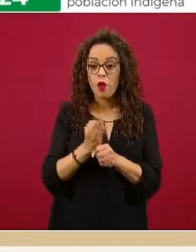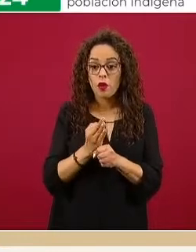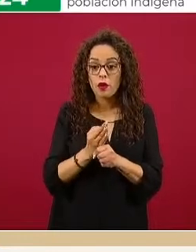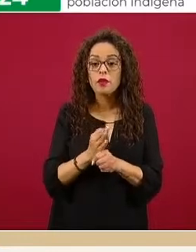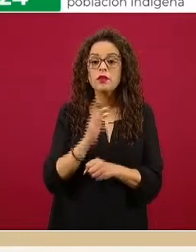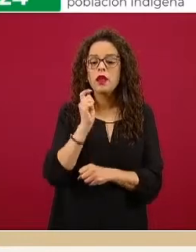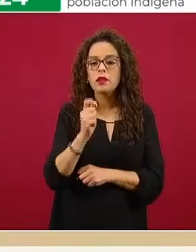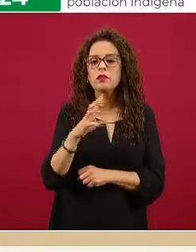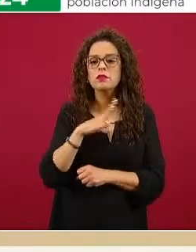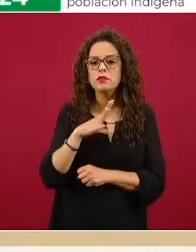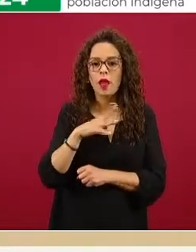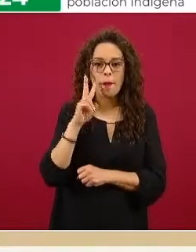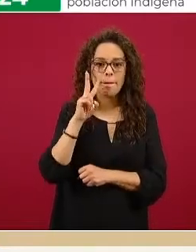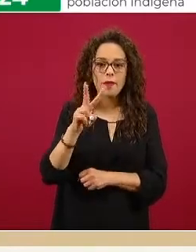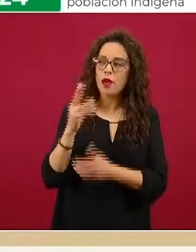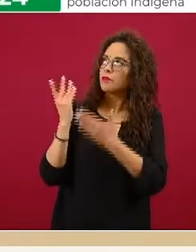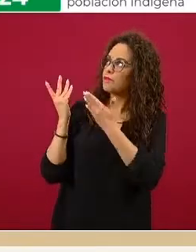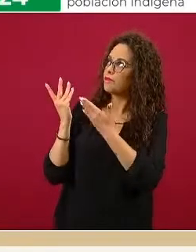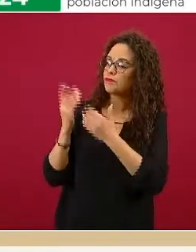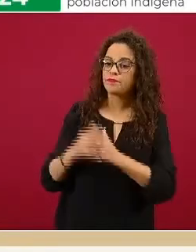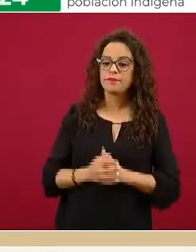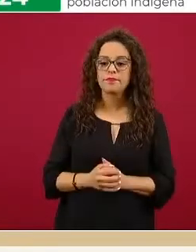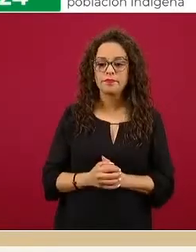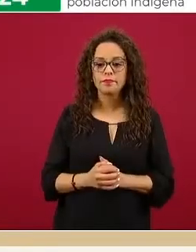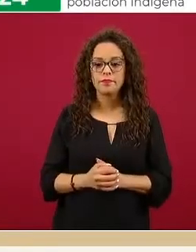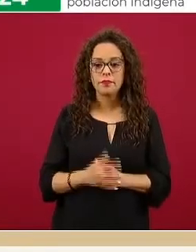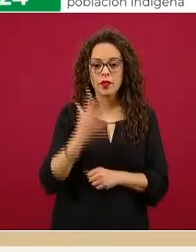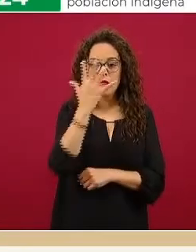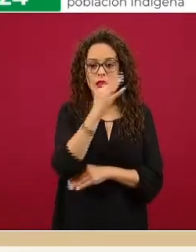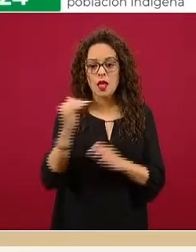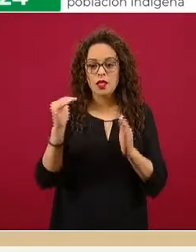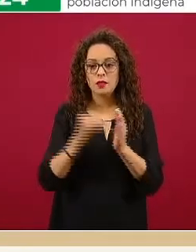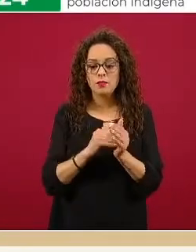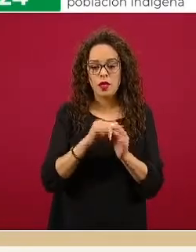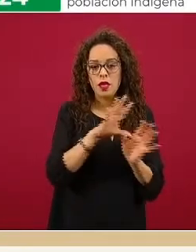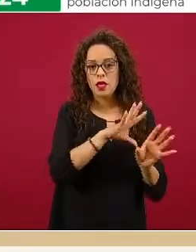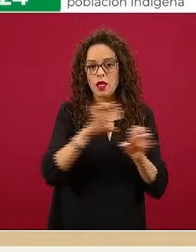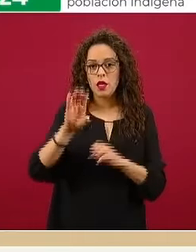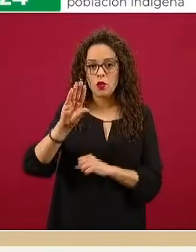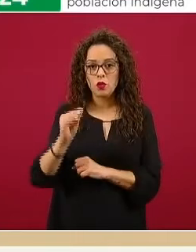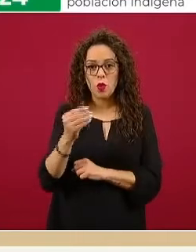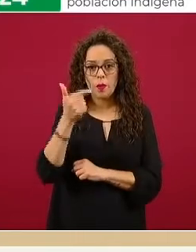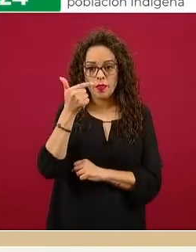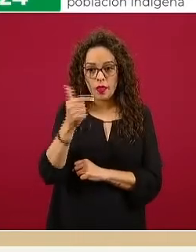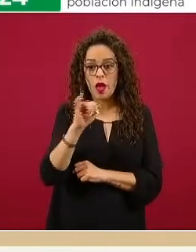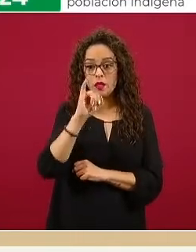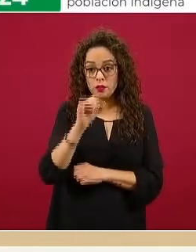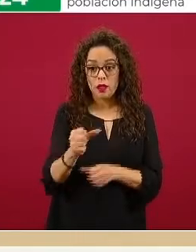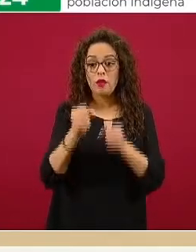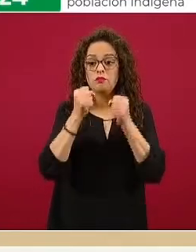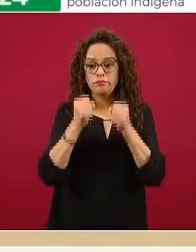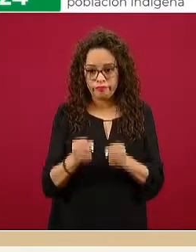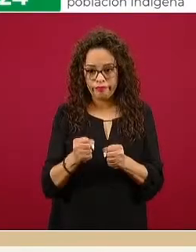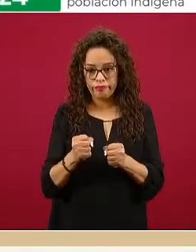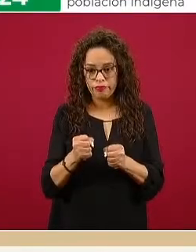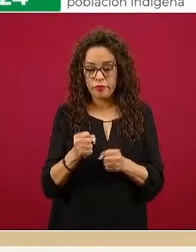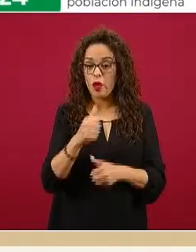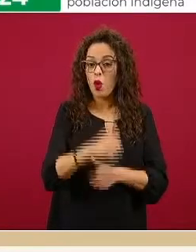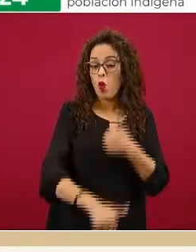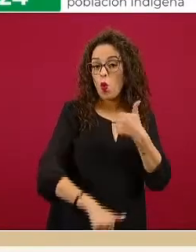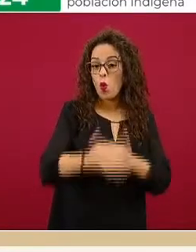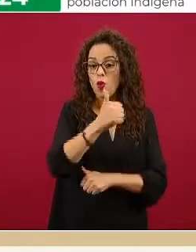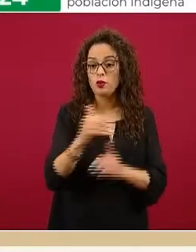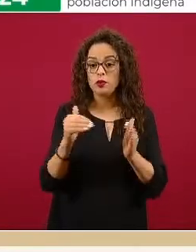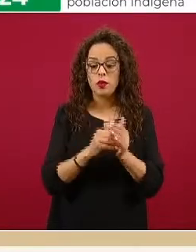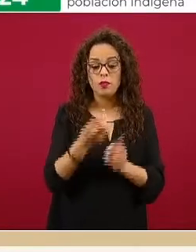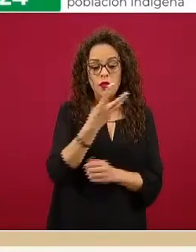siguiente. Tenemos 10.597 casos confirmados en población indígena, donde